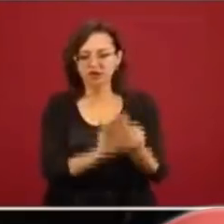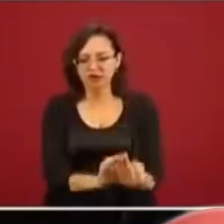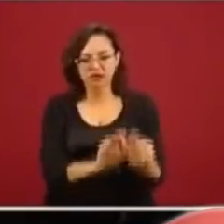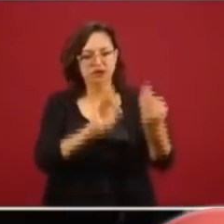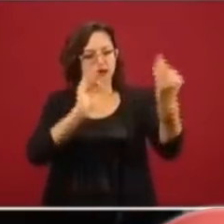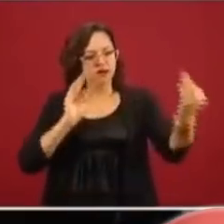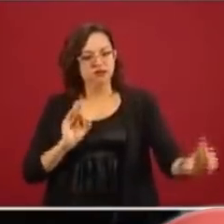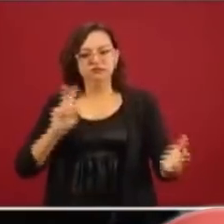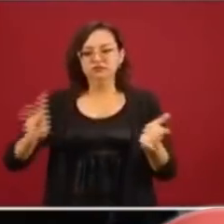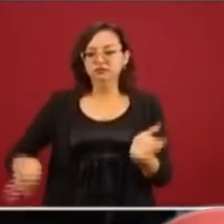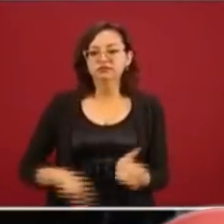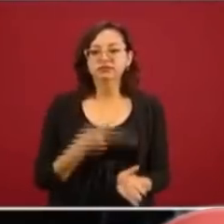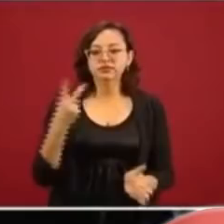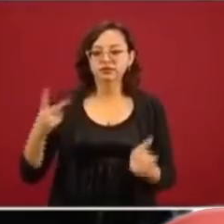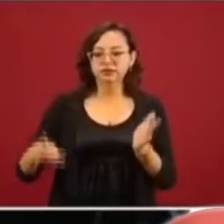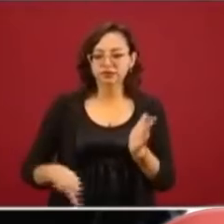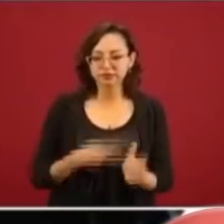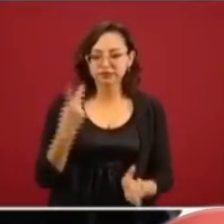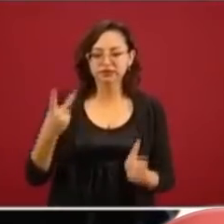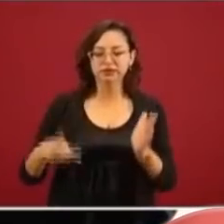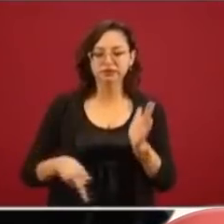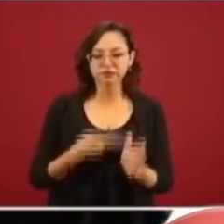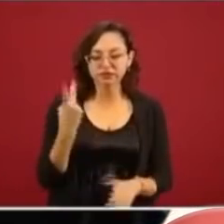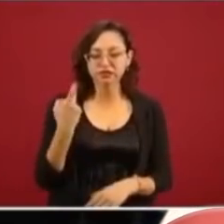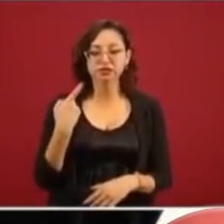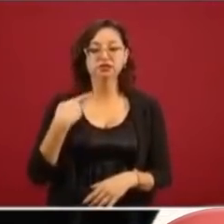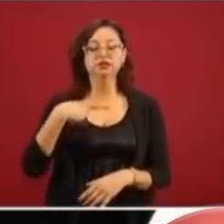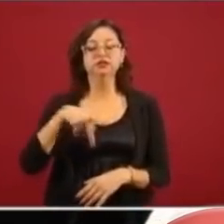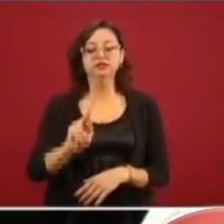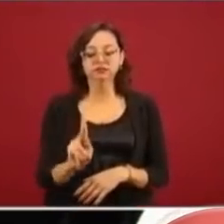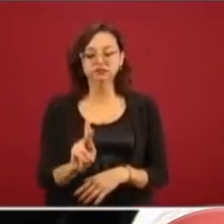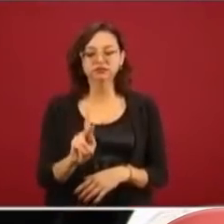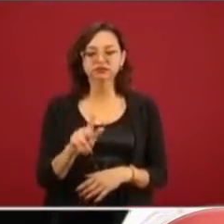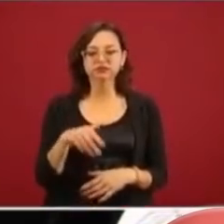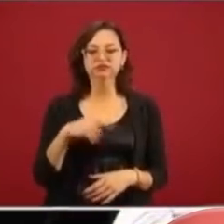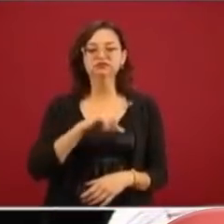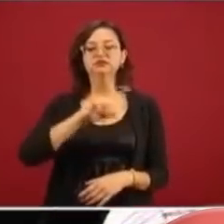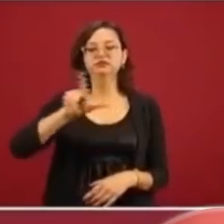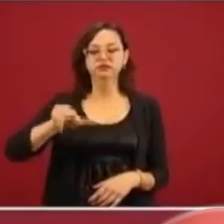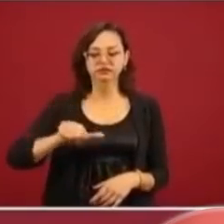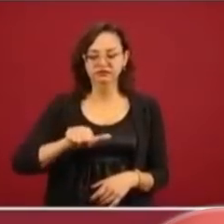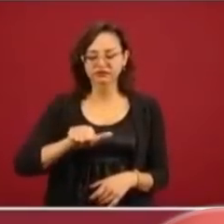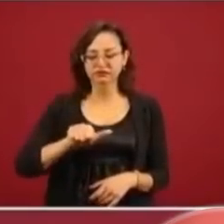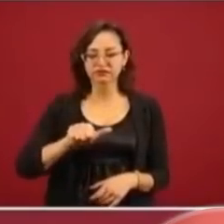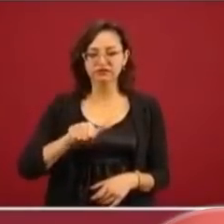repite todos los días. Pero después de esto vamos a tener el segundo